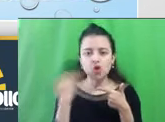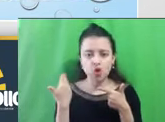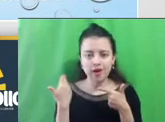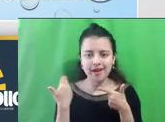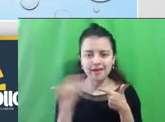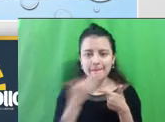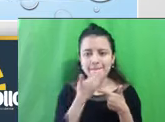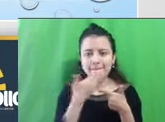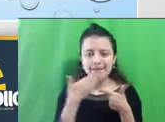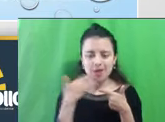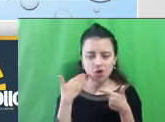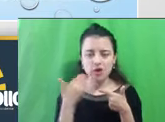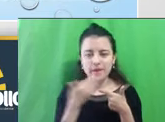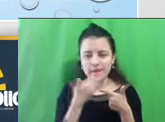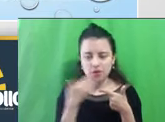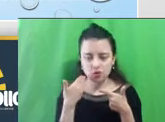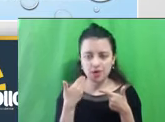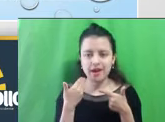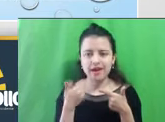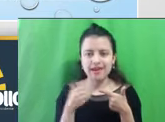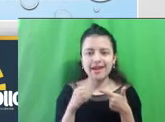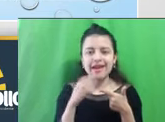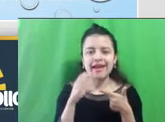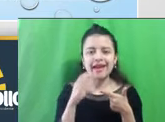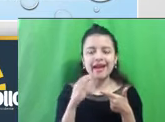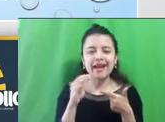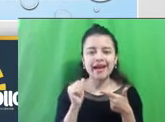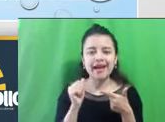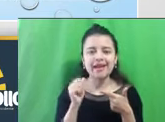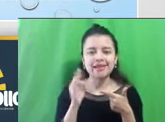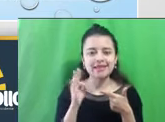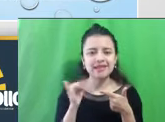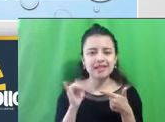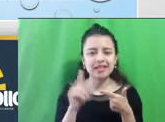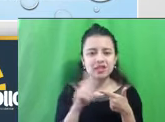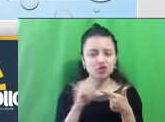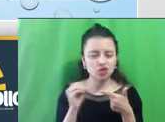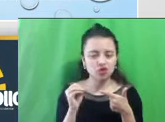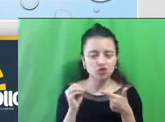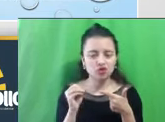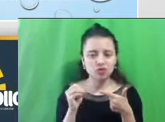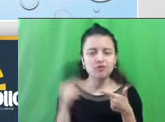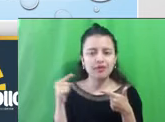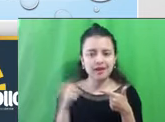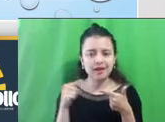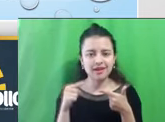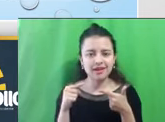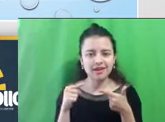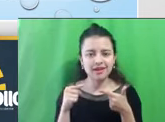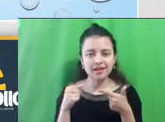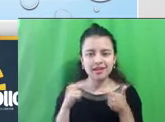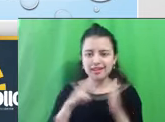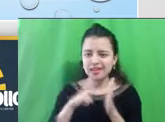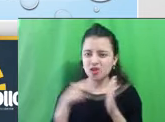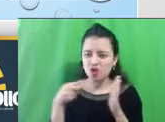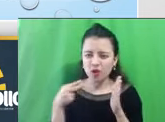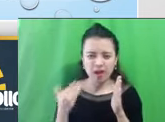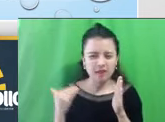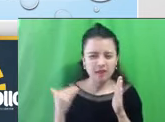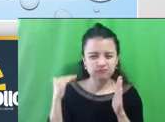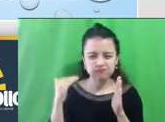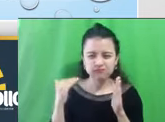PETAP Gatillo. ¿Qué es la optimización? Es tomar, ¿cierto?, con la última tecnología que hay y aplicársela a la